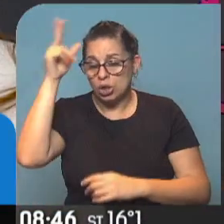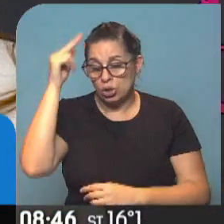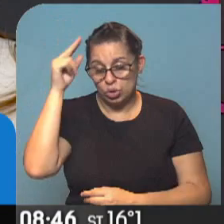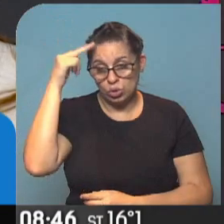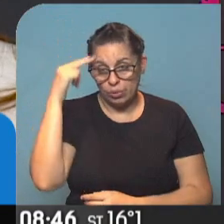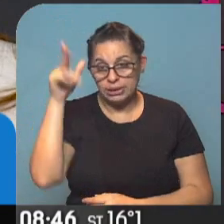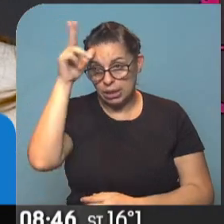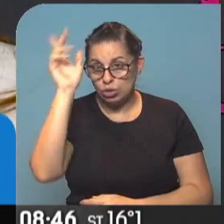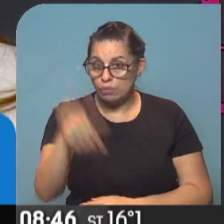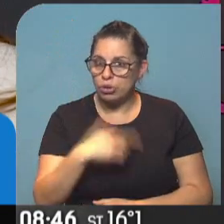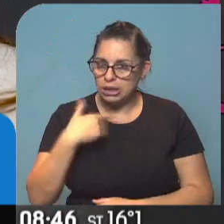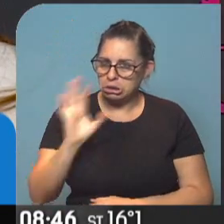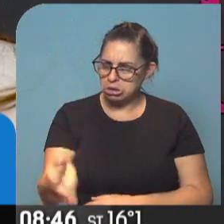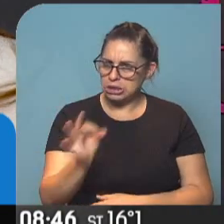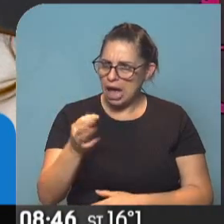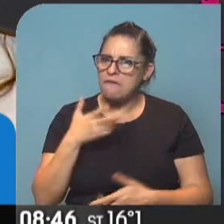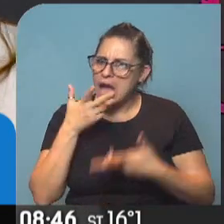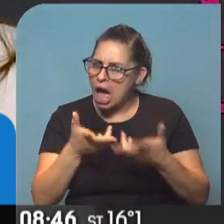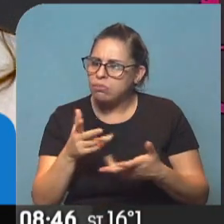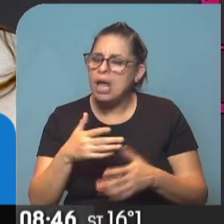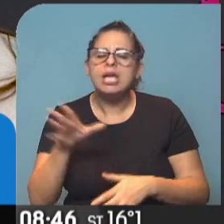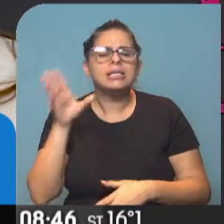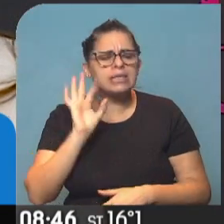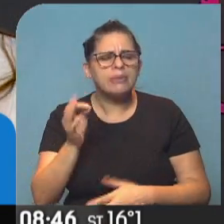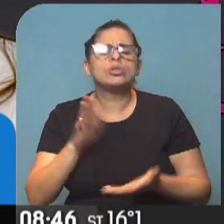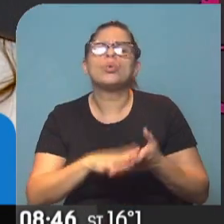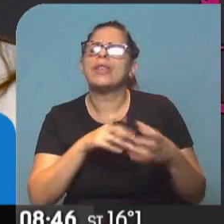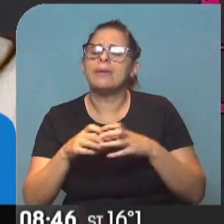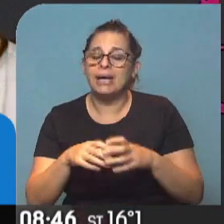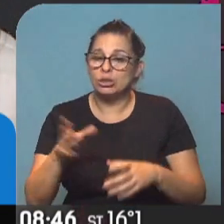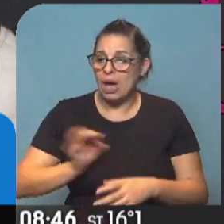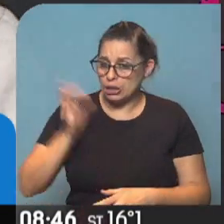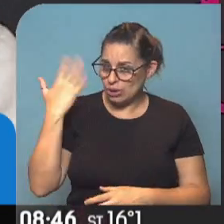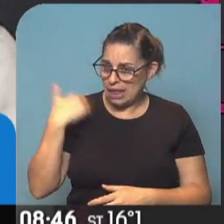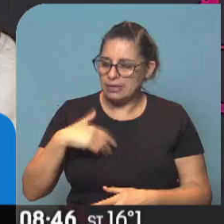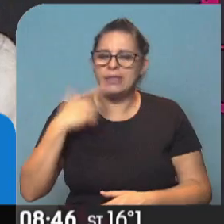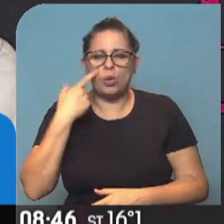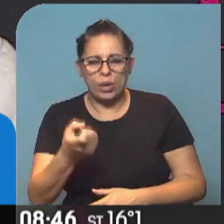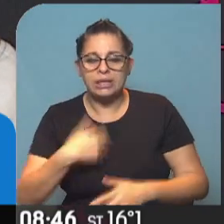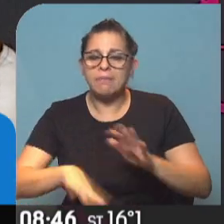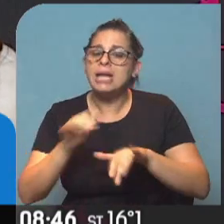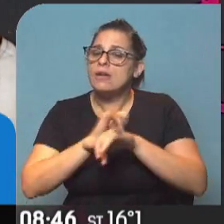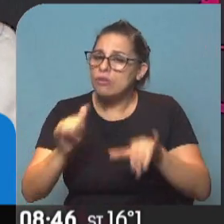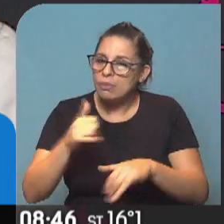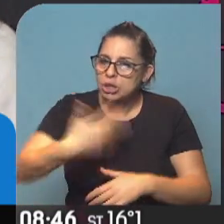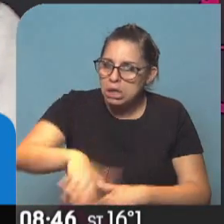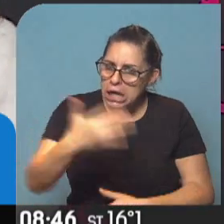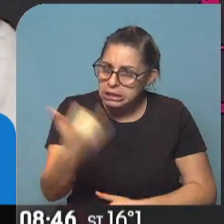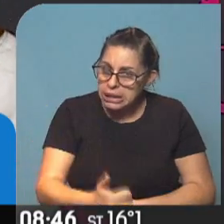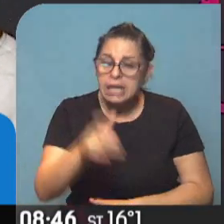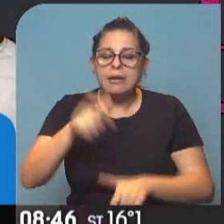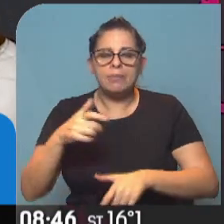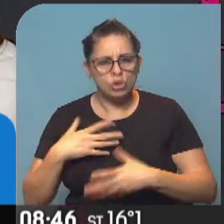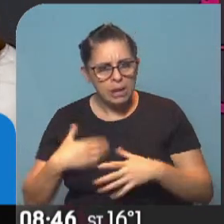de la población escuchó hablar sobre el debate y lo que hemos venido notando desde los años es que cuanta más información hay en la calle, la gente está más